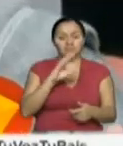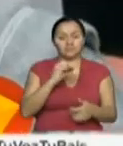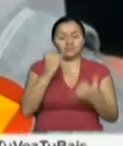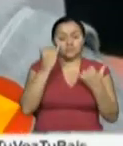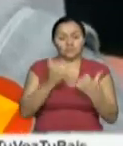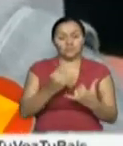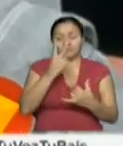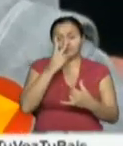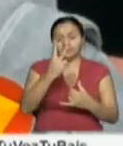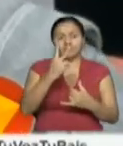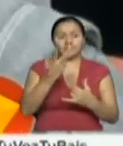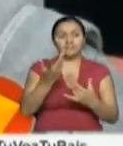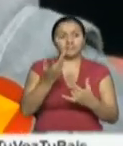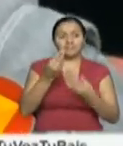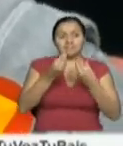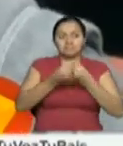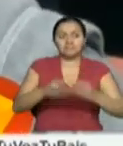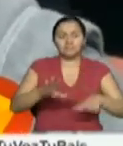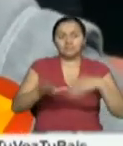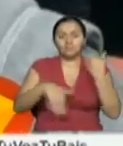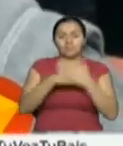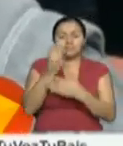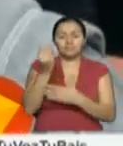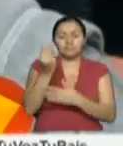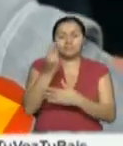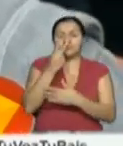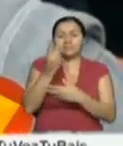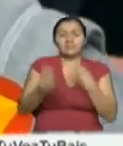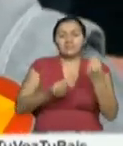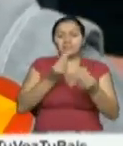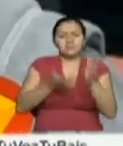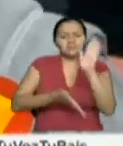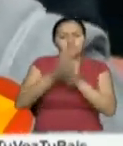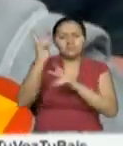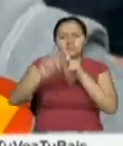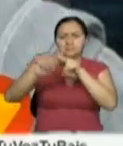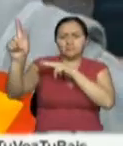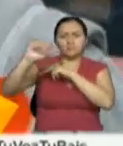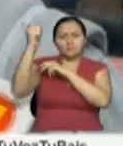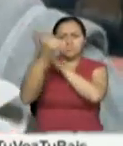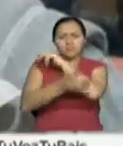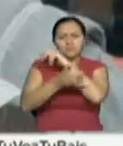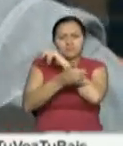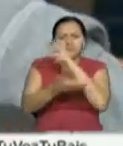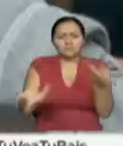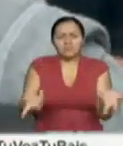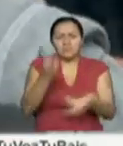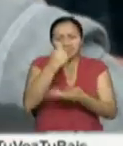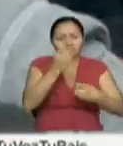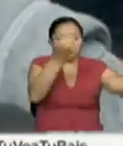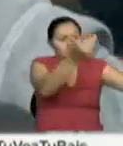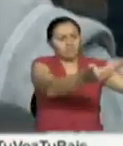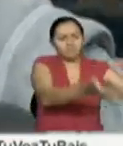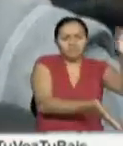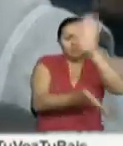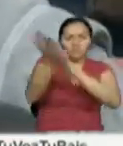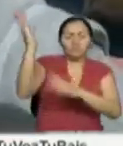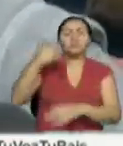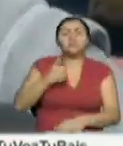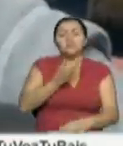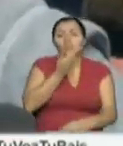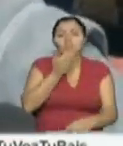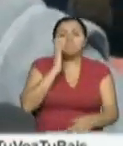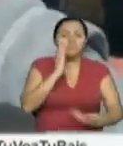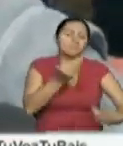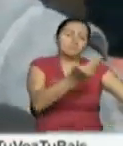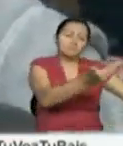esa feria bancaria, perdimos el dinero. ¿Qué tuvimos que hacer? Emigrar, dejando a nuestros hijos. Yo he dejado a mis